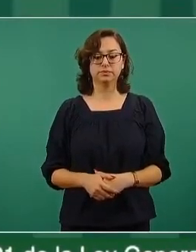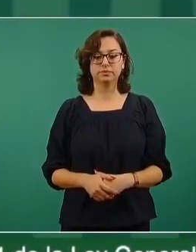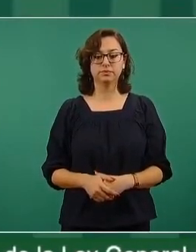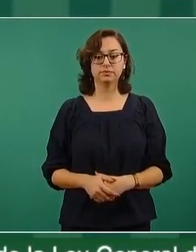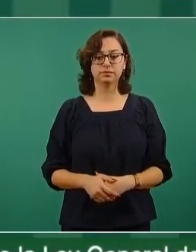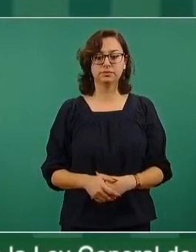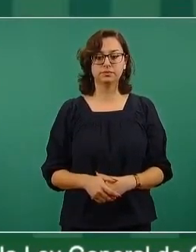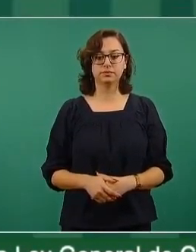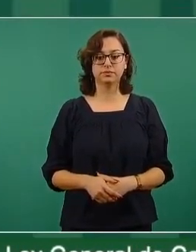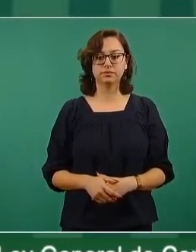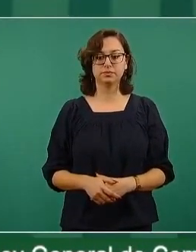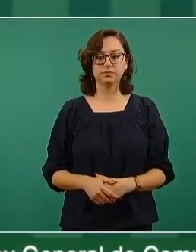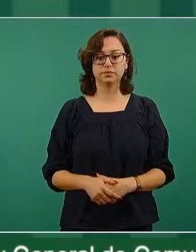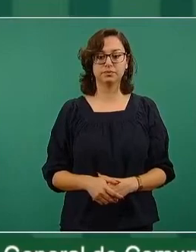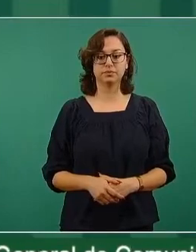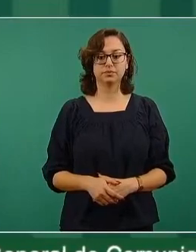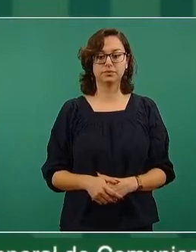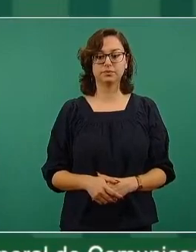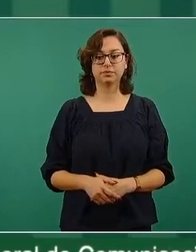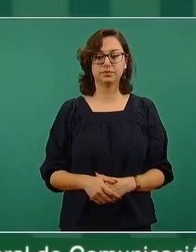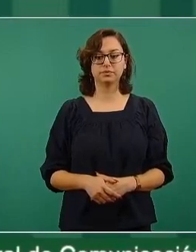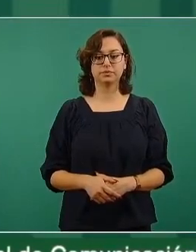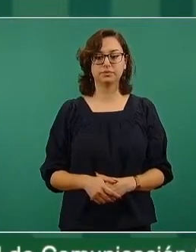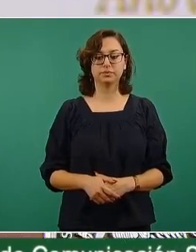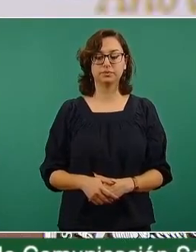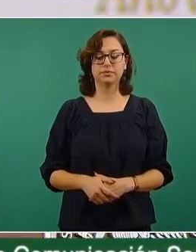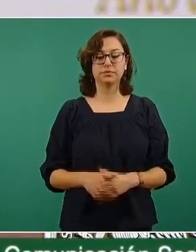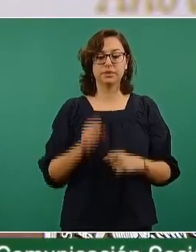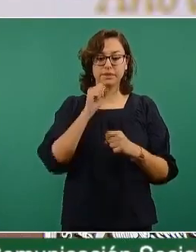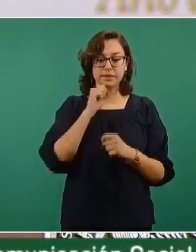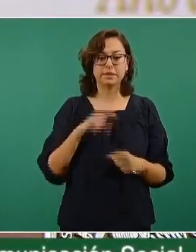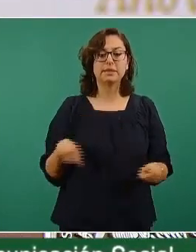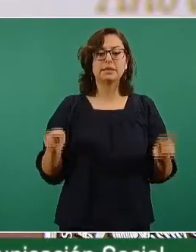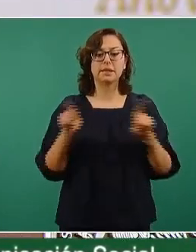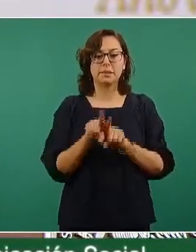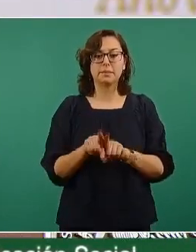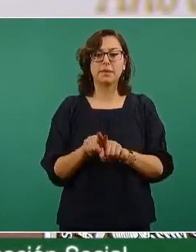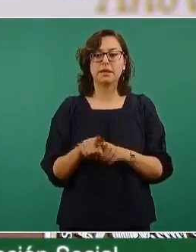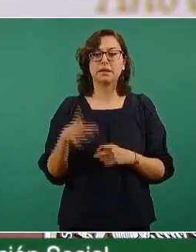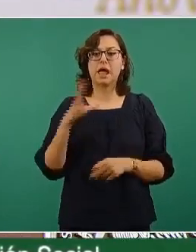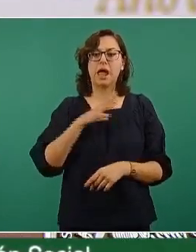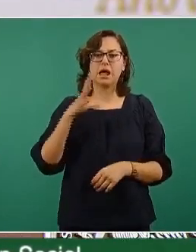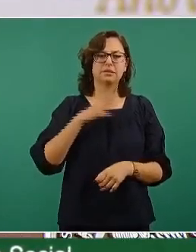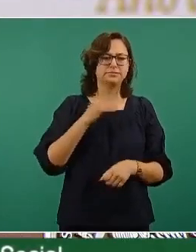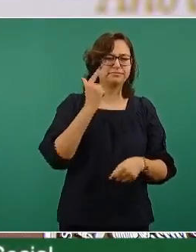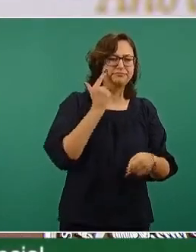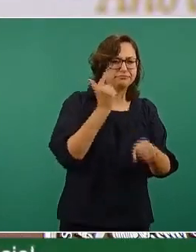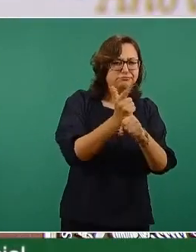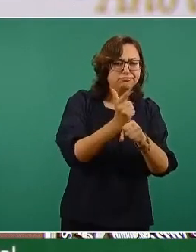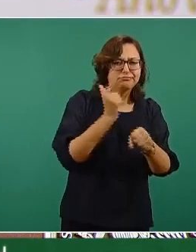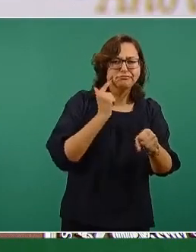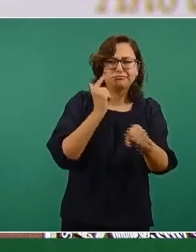a informar sobre tomas clandestinas que se